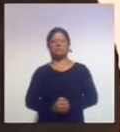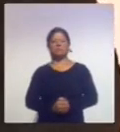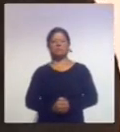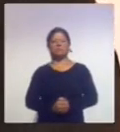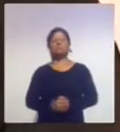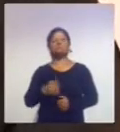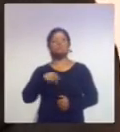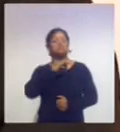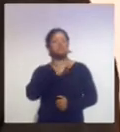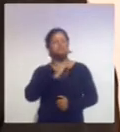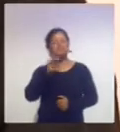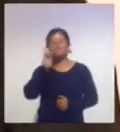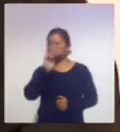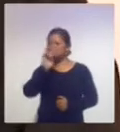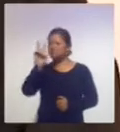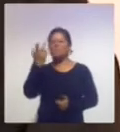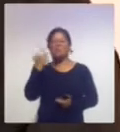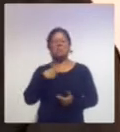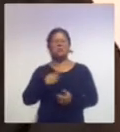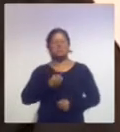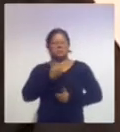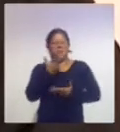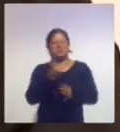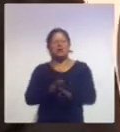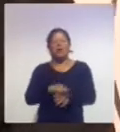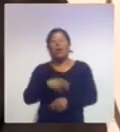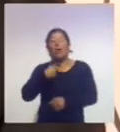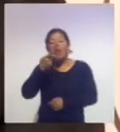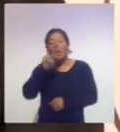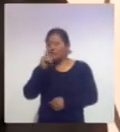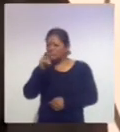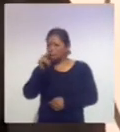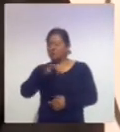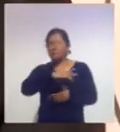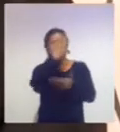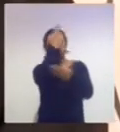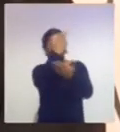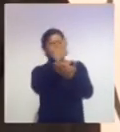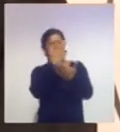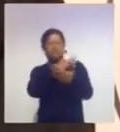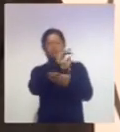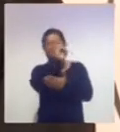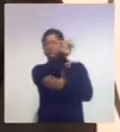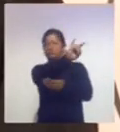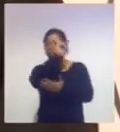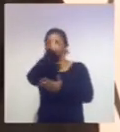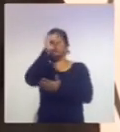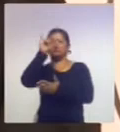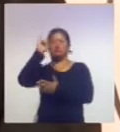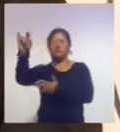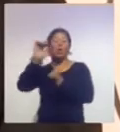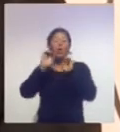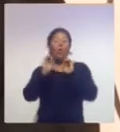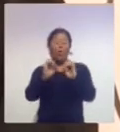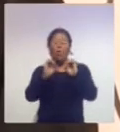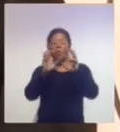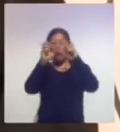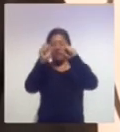poder expresarlo en una pintura o a través de una escultura,